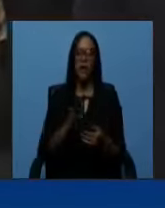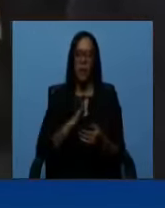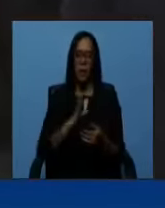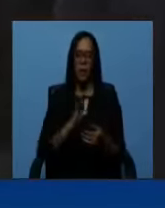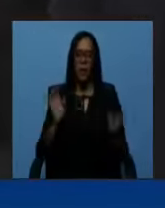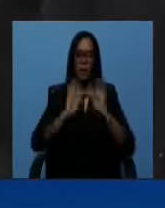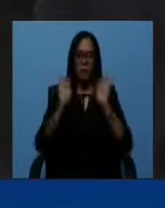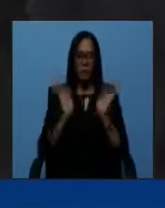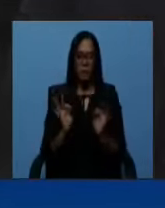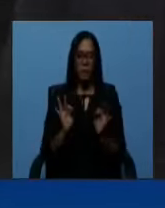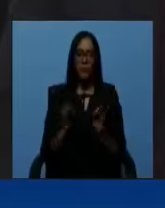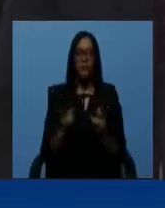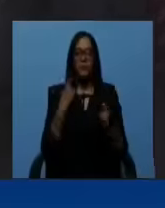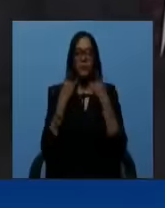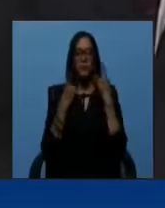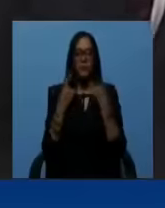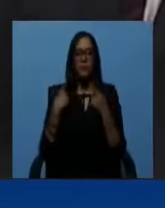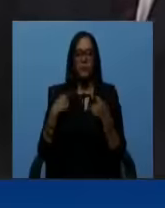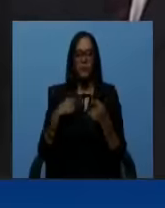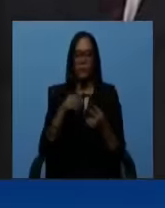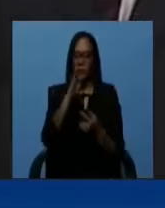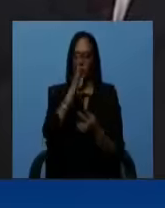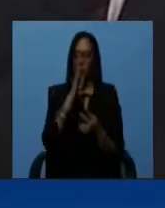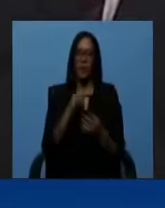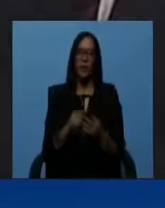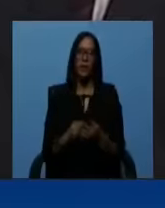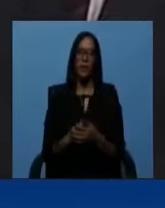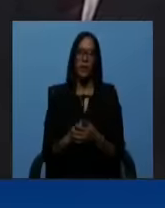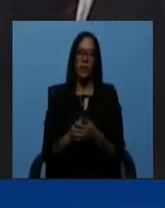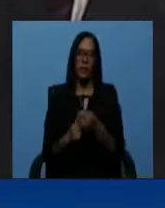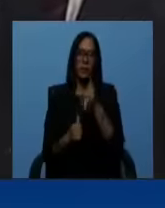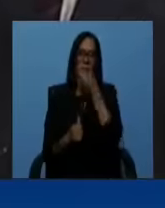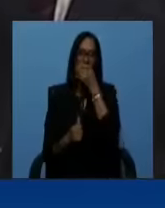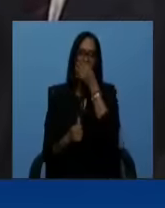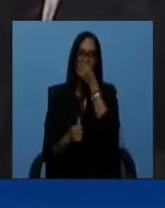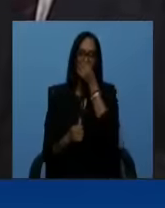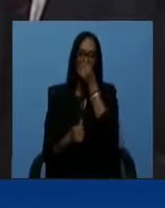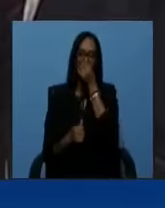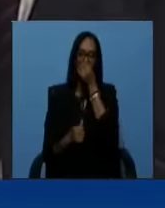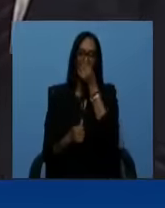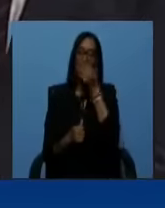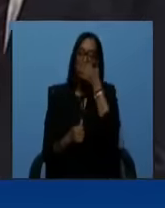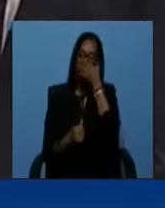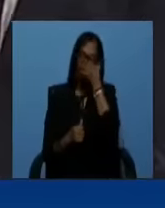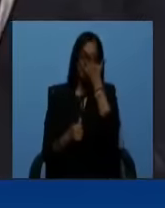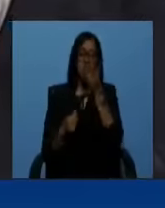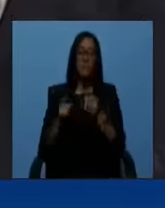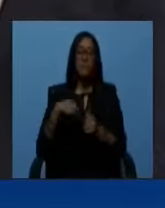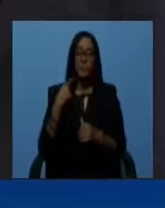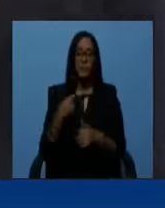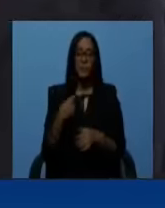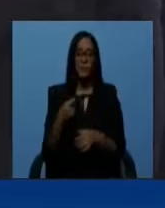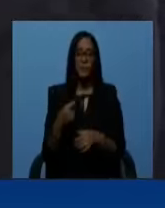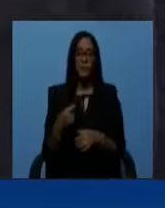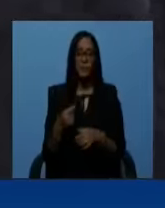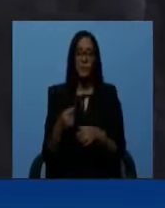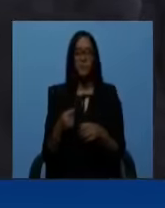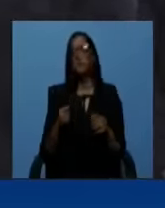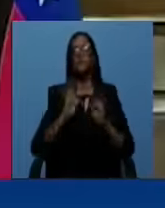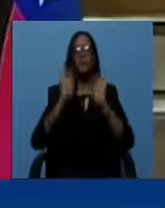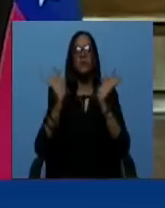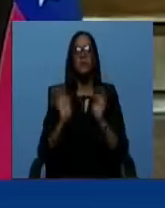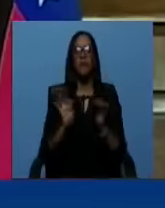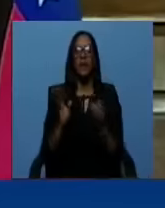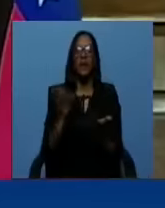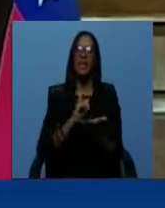aspectos operativos que tiene la banca. Luego, también la implementación de medios digitales de pago para